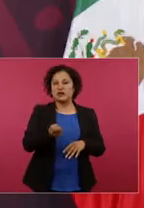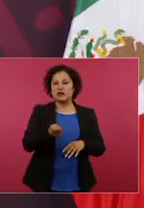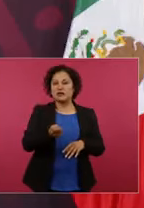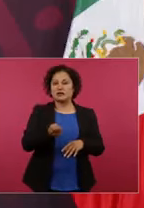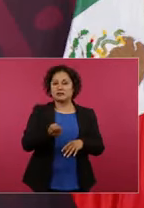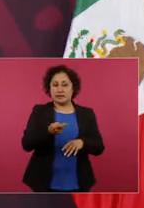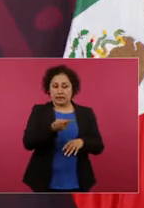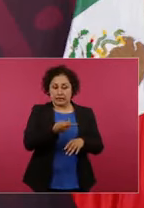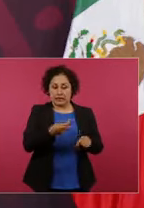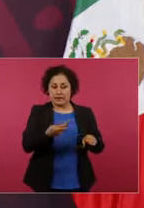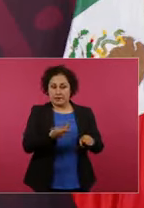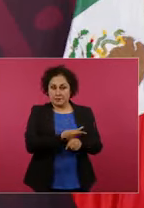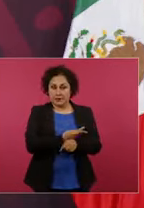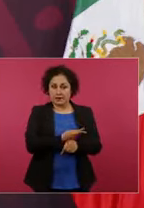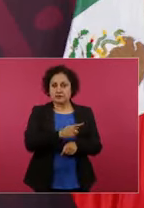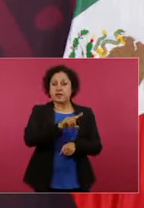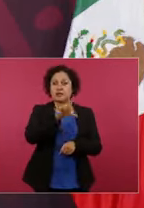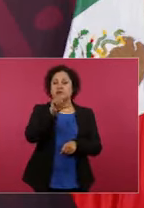encima de eso,